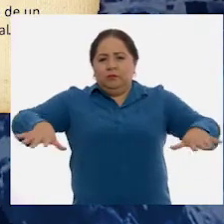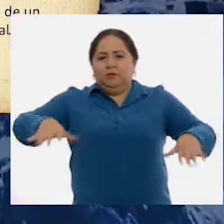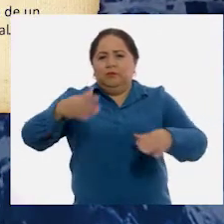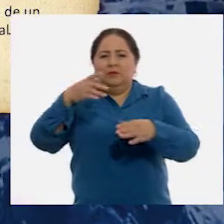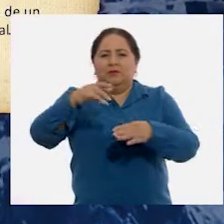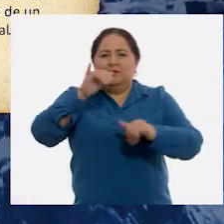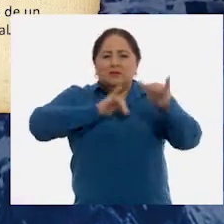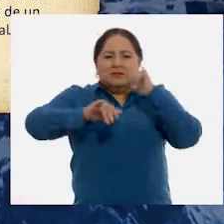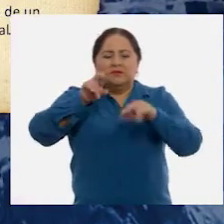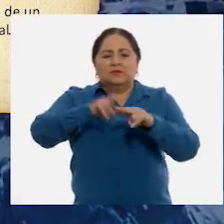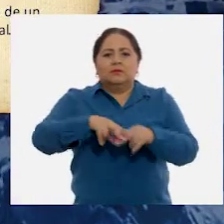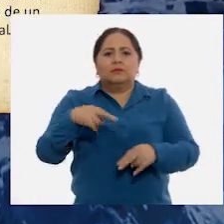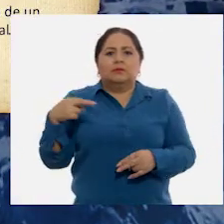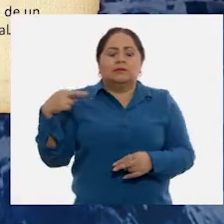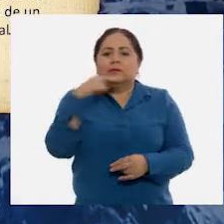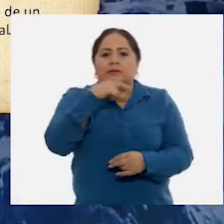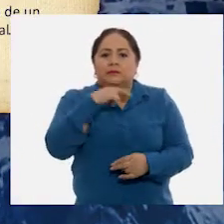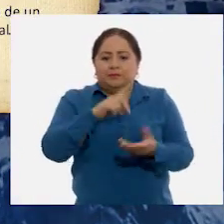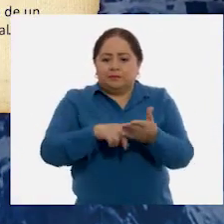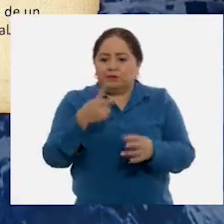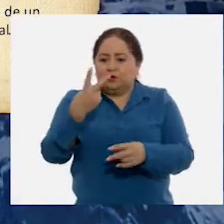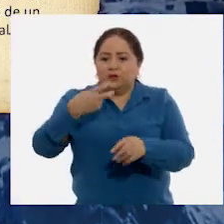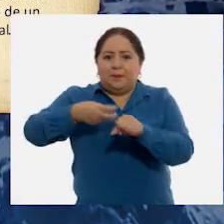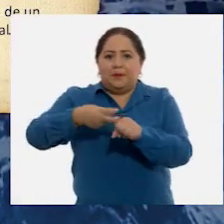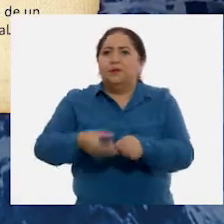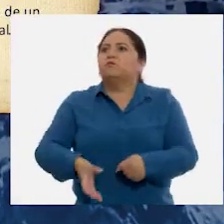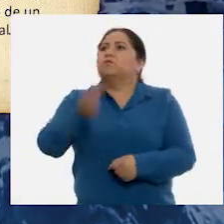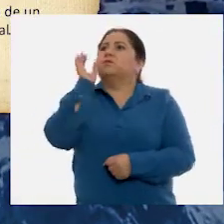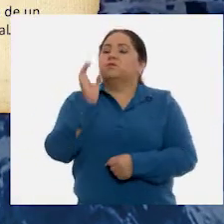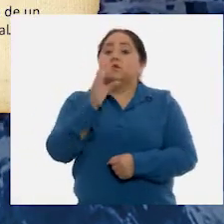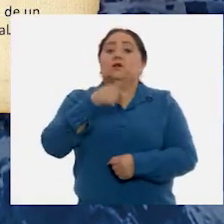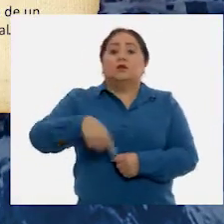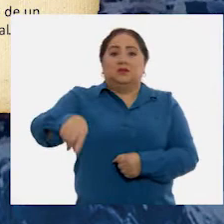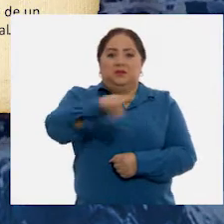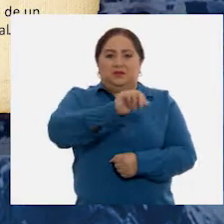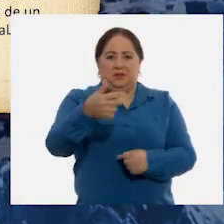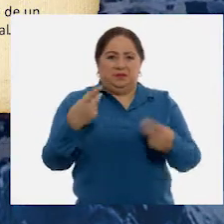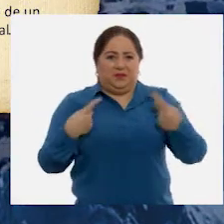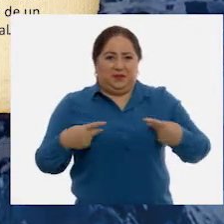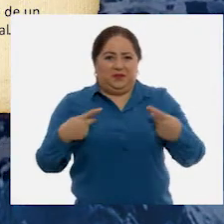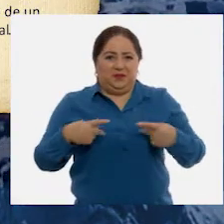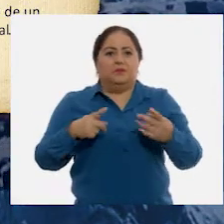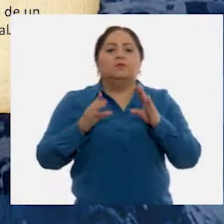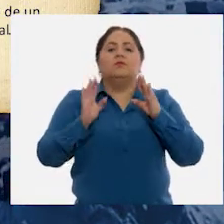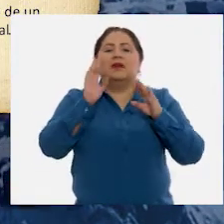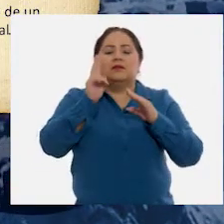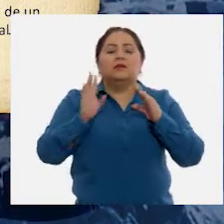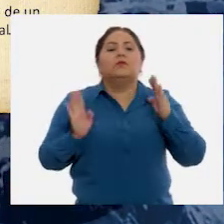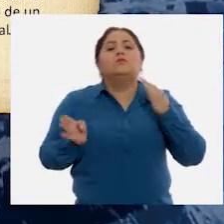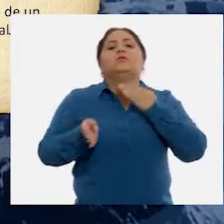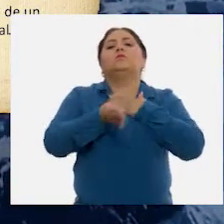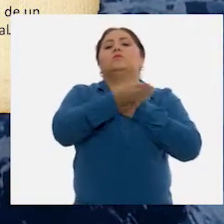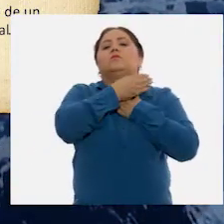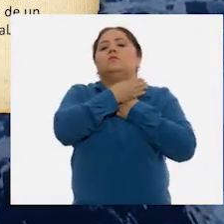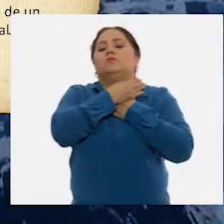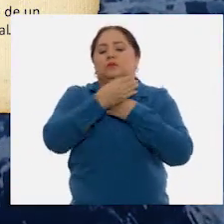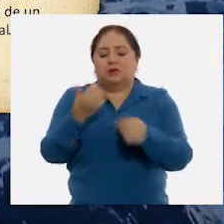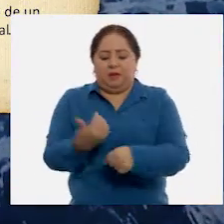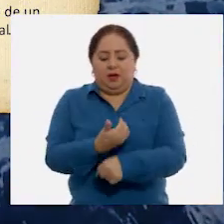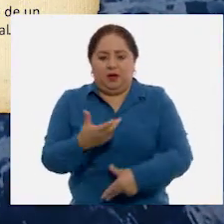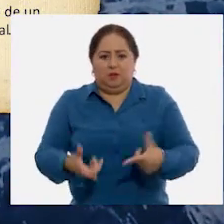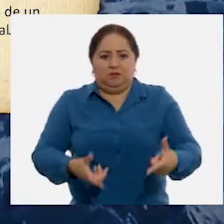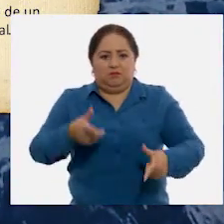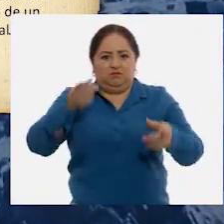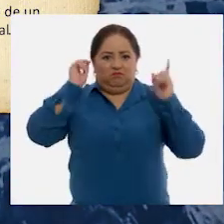cantina, apuraban sendos vasos de cerveza. Y los gorrudos de bufandas al cuello, de gruesos zapatones de baqueta